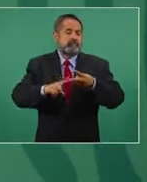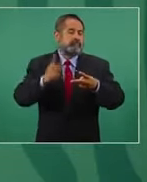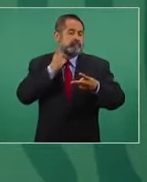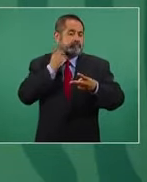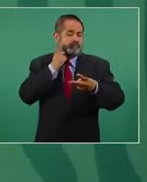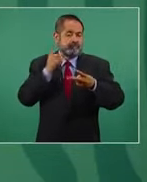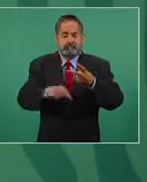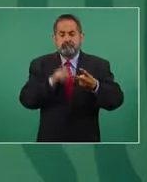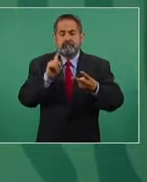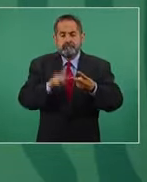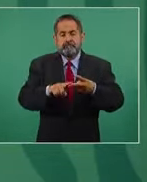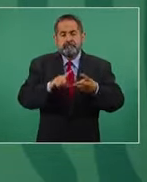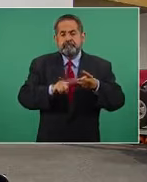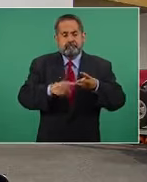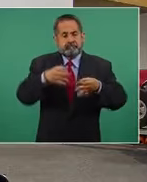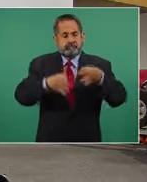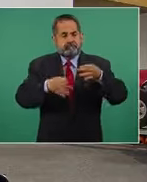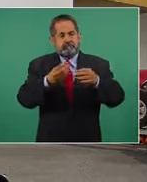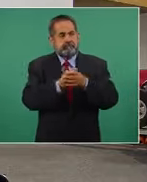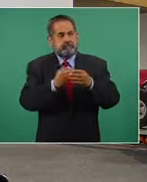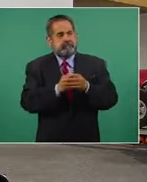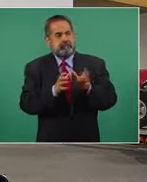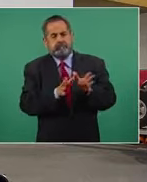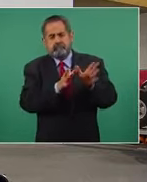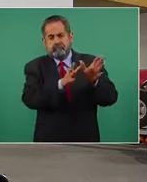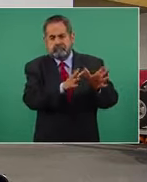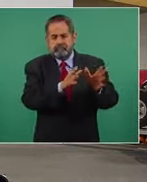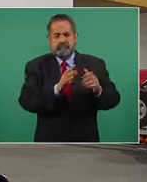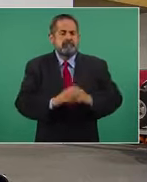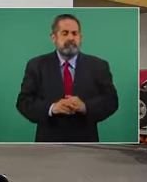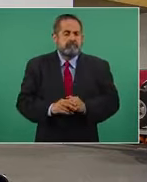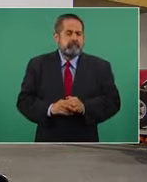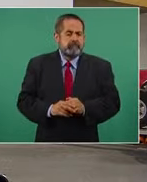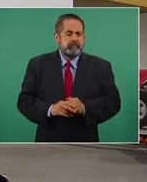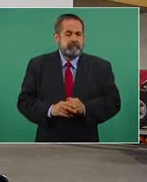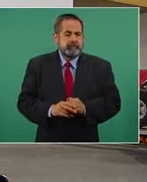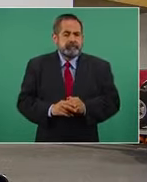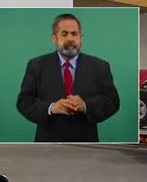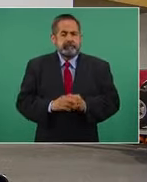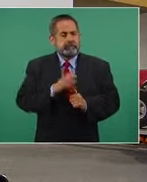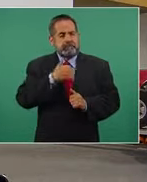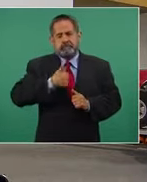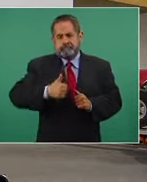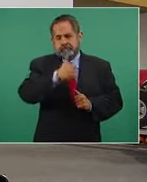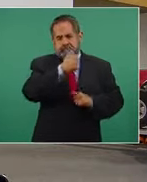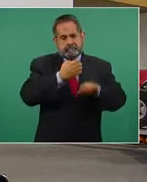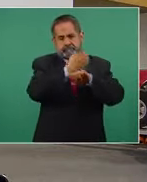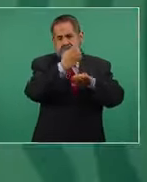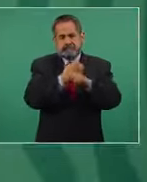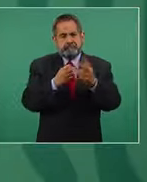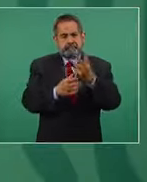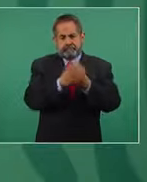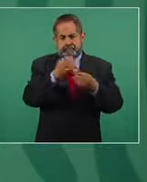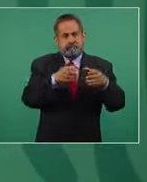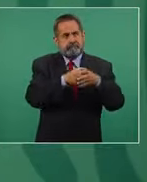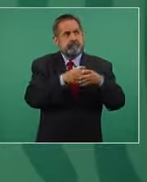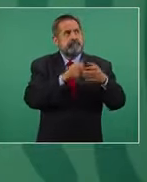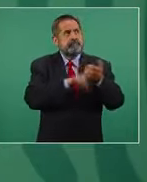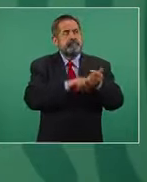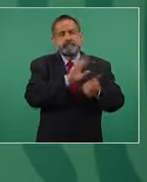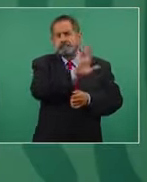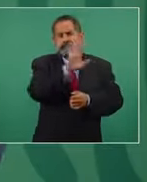congresos locales, y el poder judicial de cada estado.